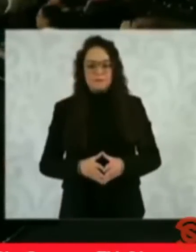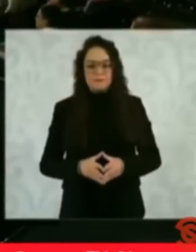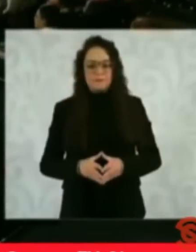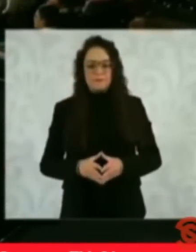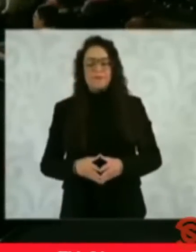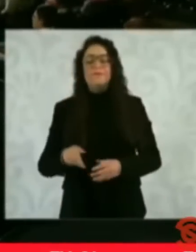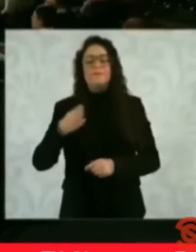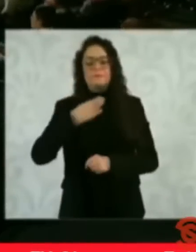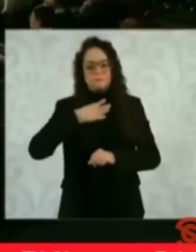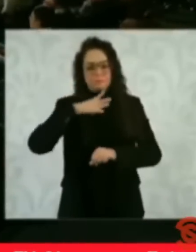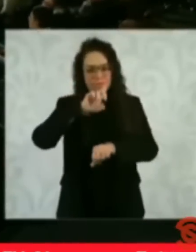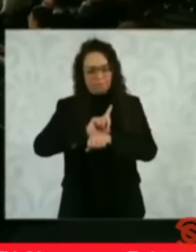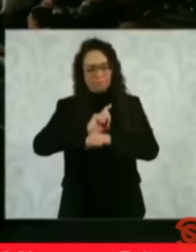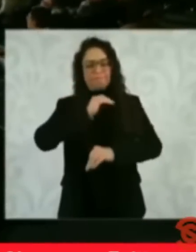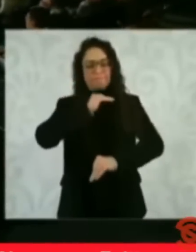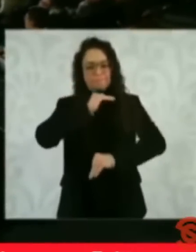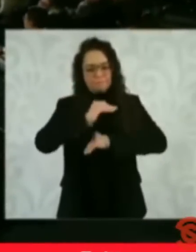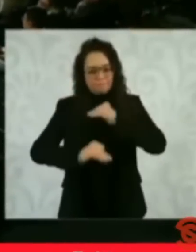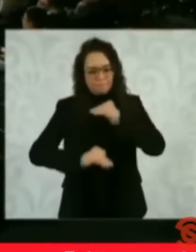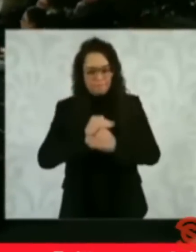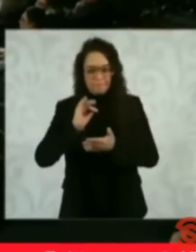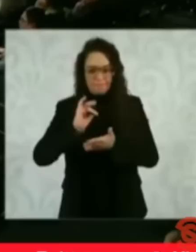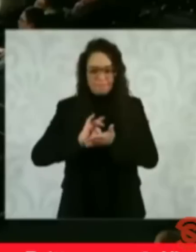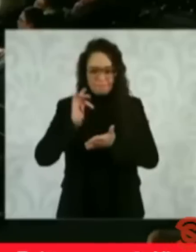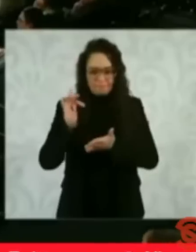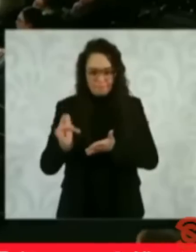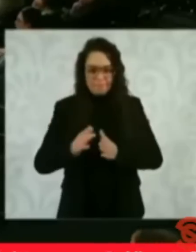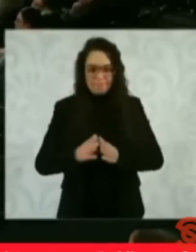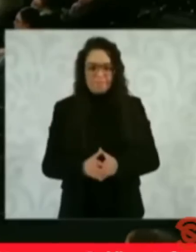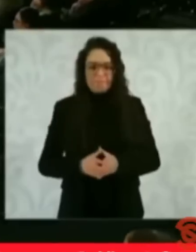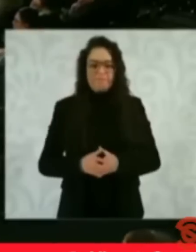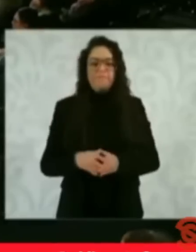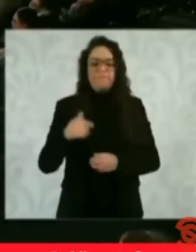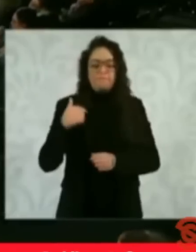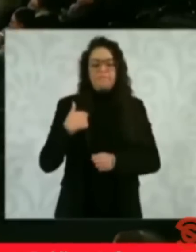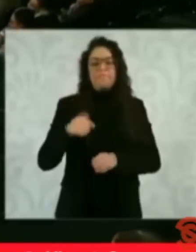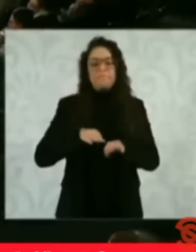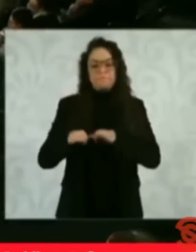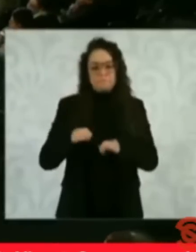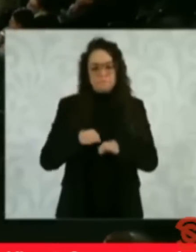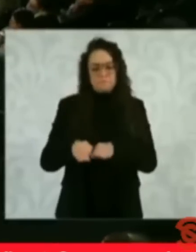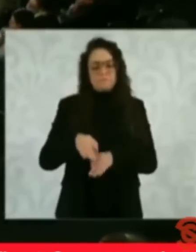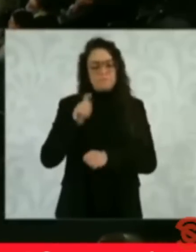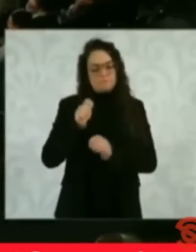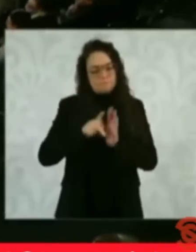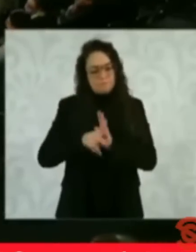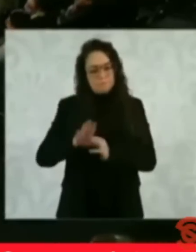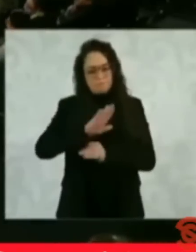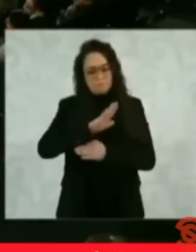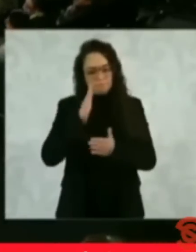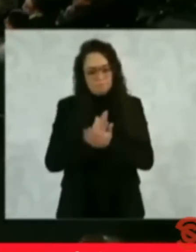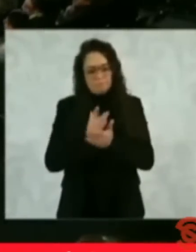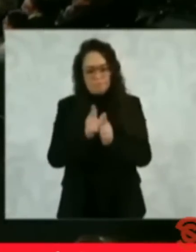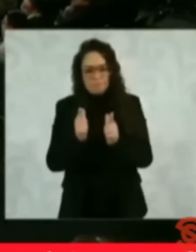Gracias. Muy buenos días a todos y a todas. Juan Hernández de Hierro Basta, Tabasco hoy, Campeche hoy, Quintana Roo hoy, de Grupo Cantón.